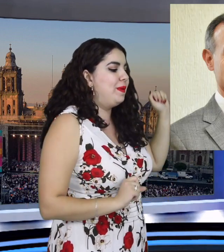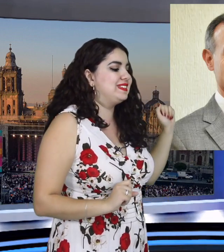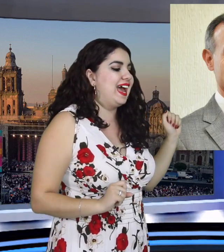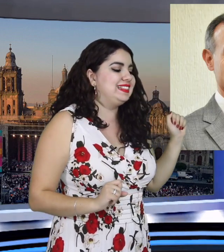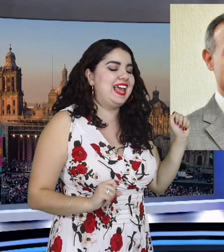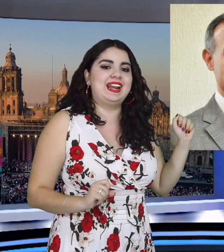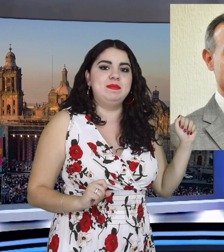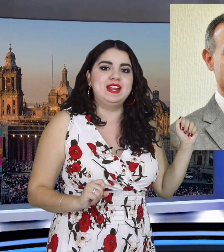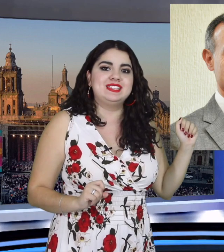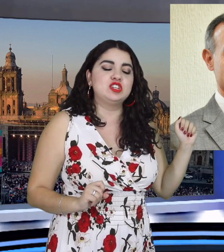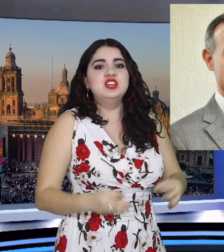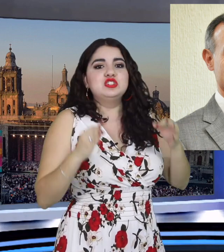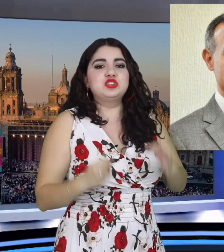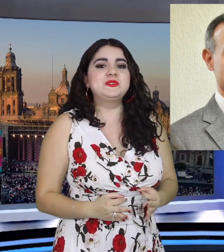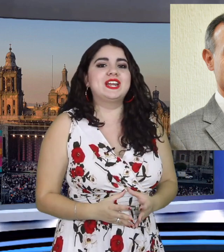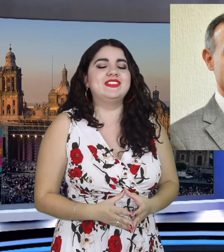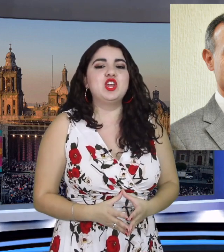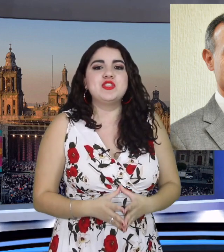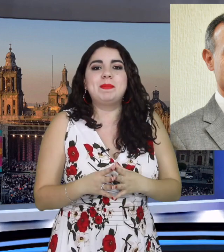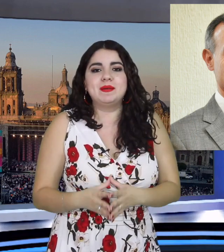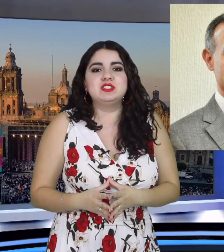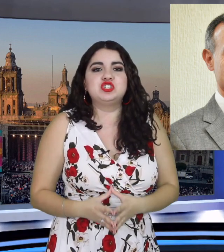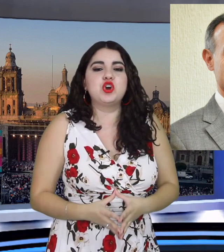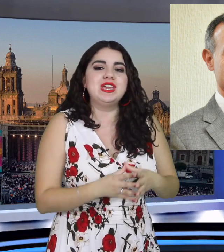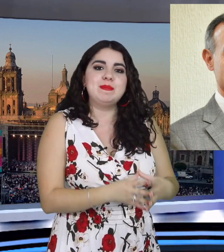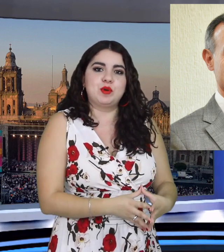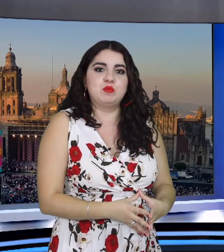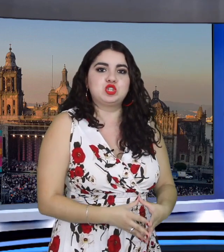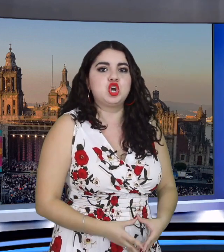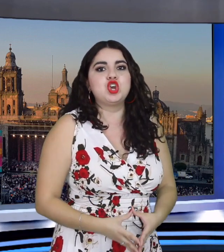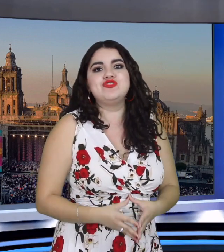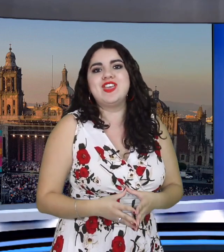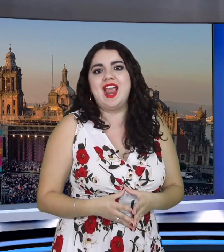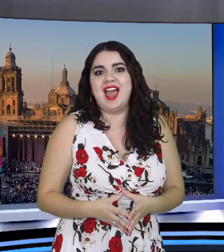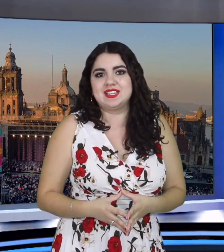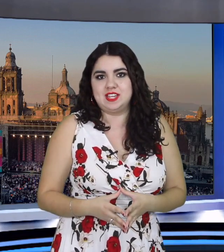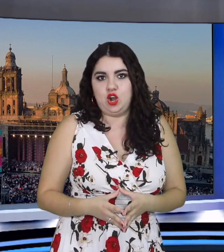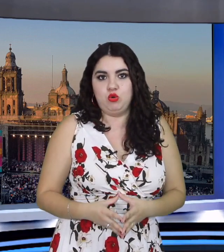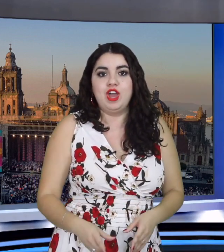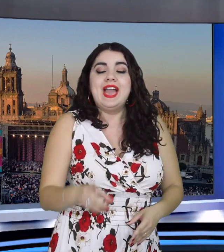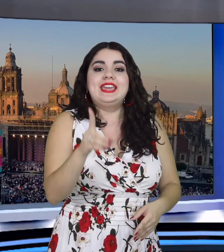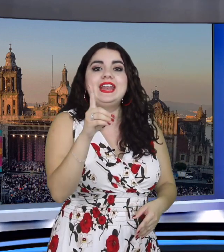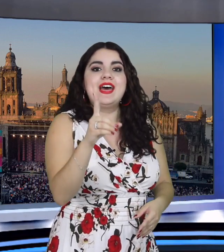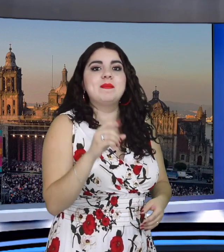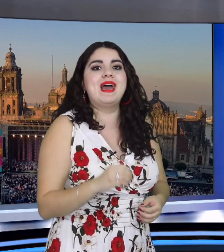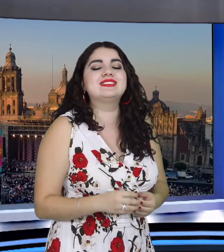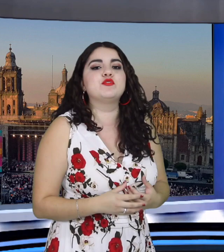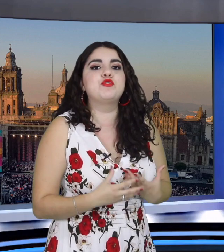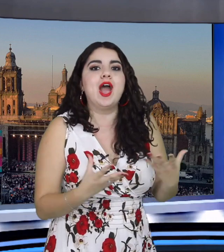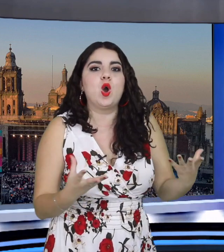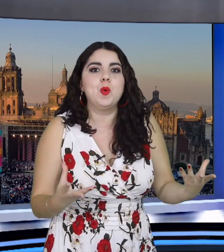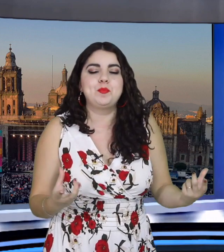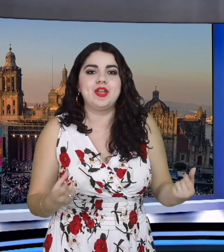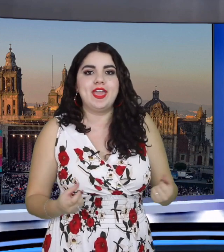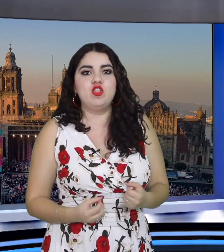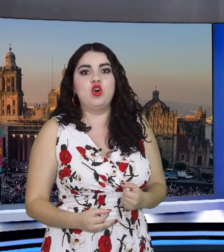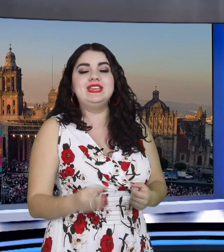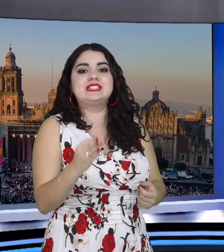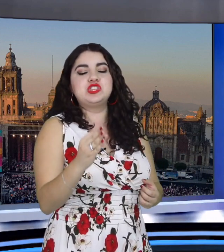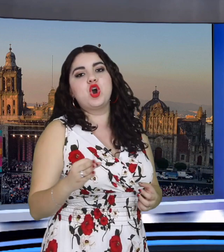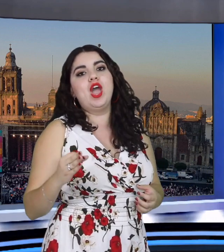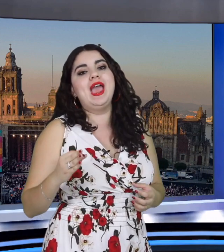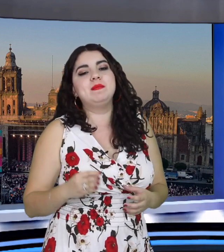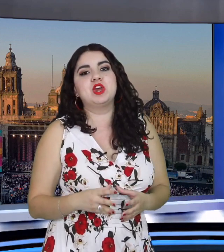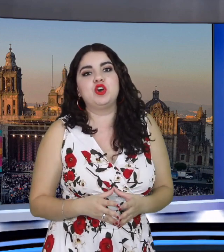Hugo López-Gatell Ramírez, subsecretario de Prevención y Promoción de la Salud, quien además fue acompañado